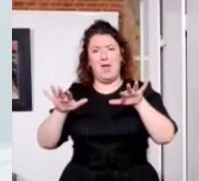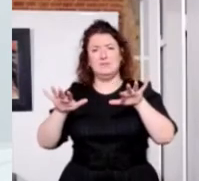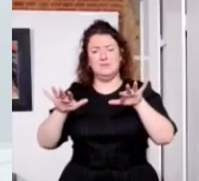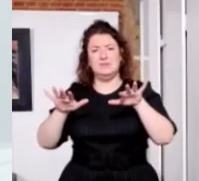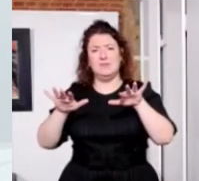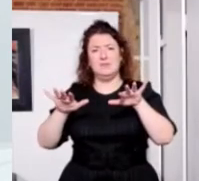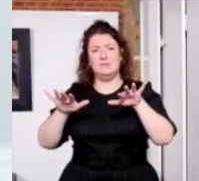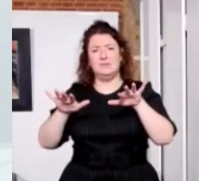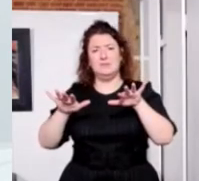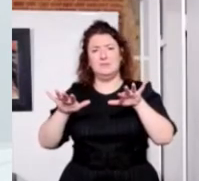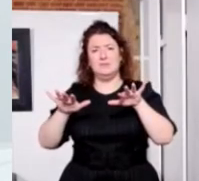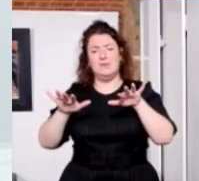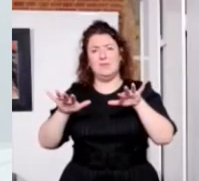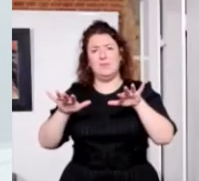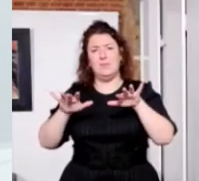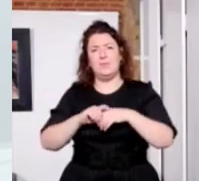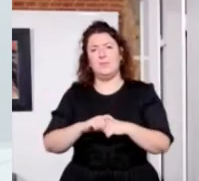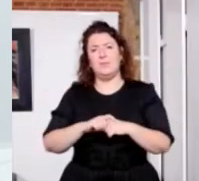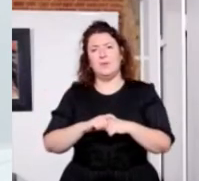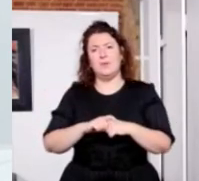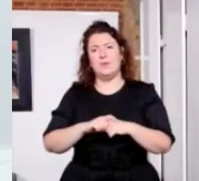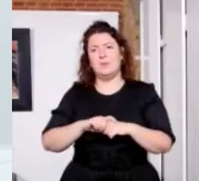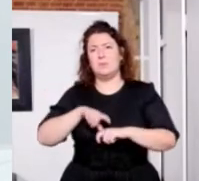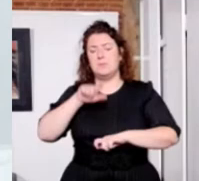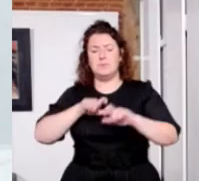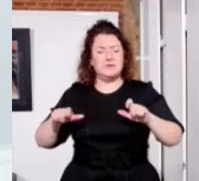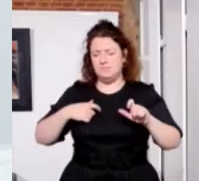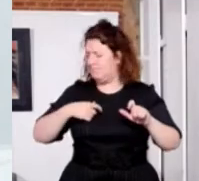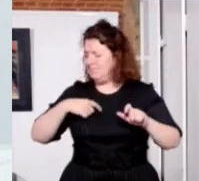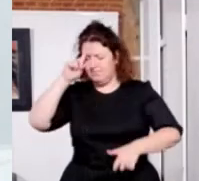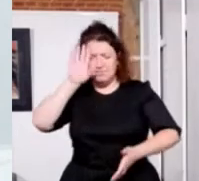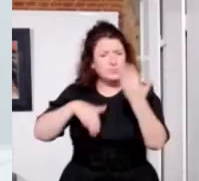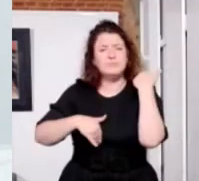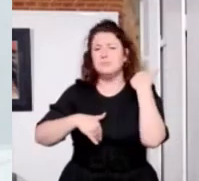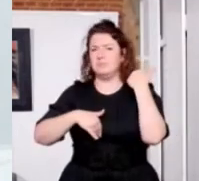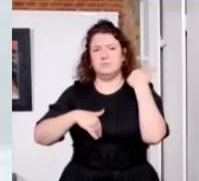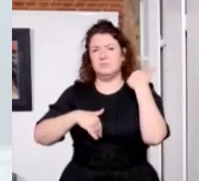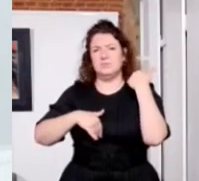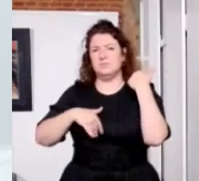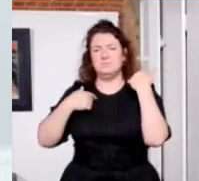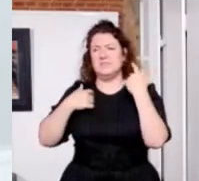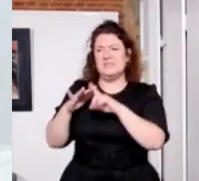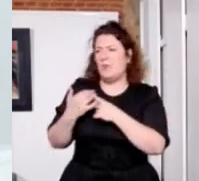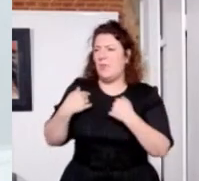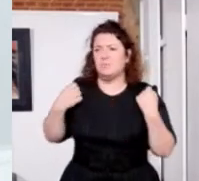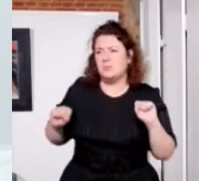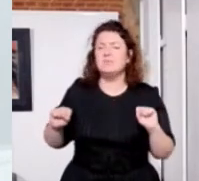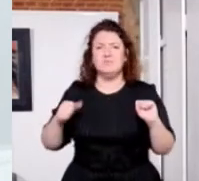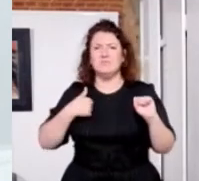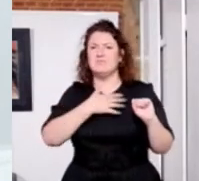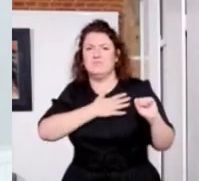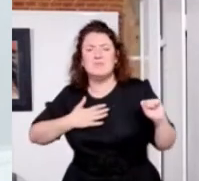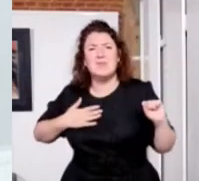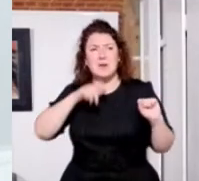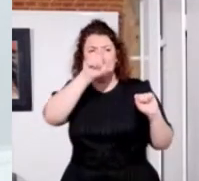gente, personas que han decidido, independientemente de su motivación, querer estar al